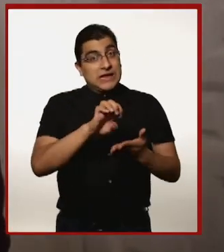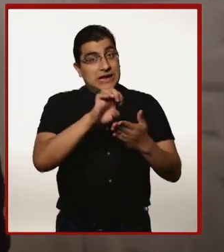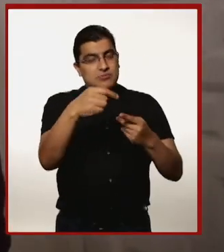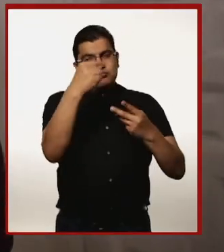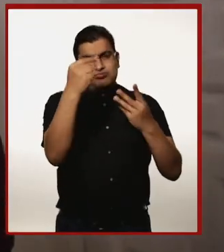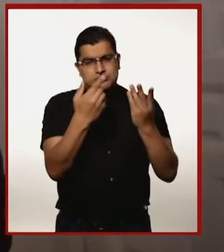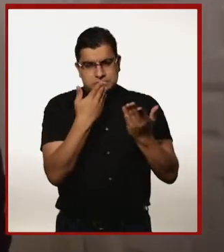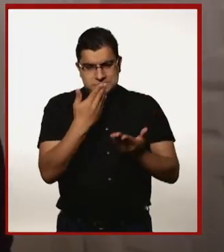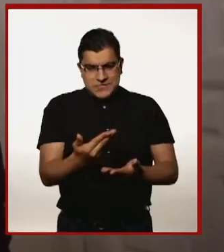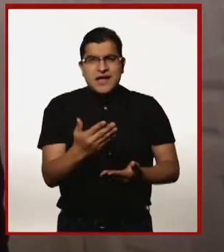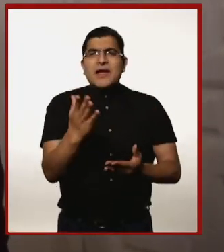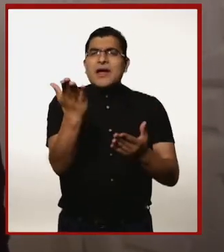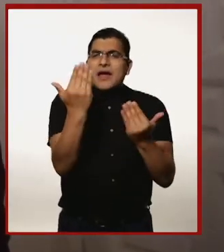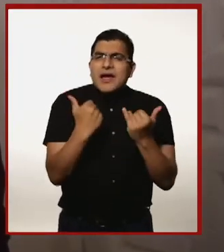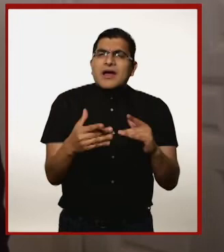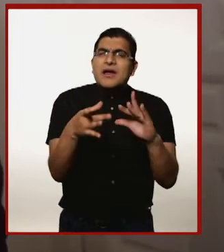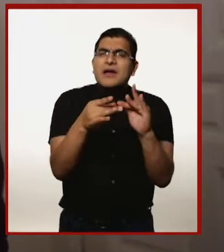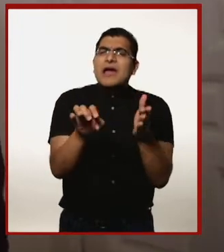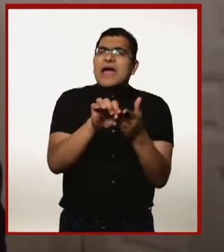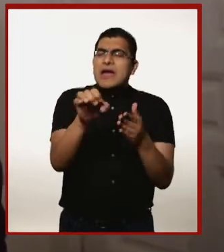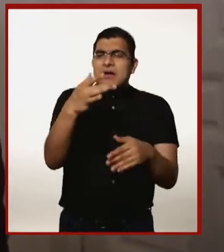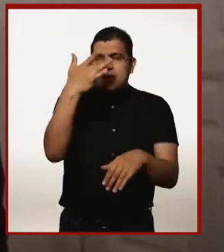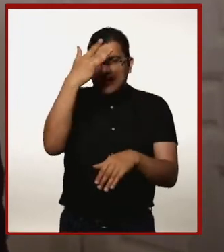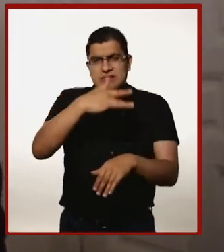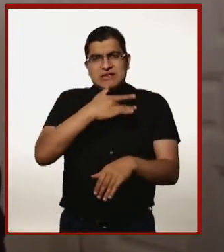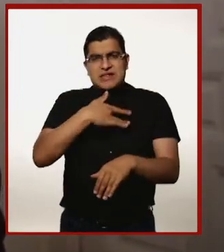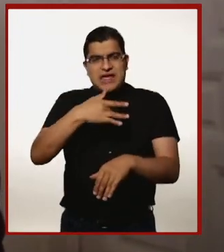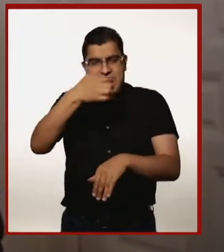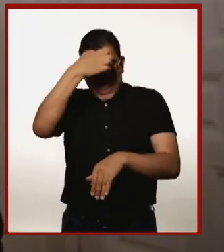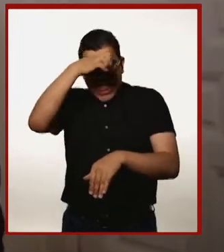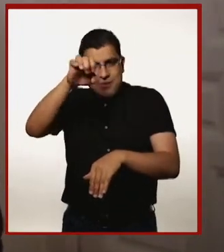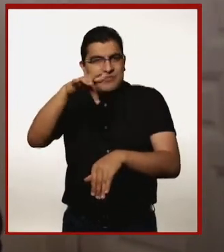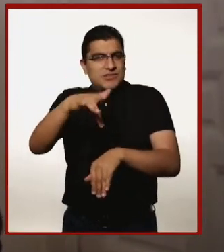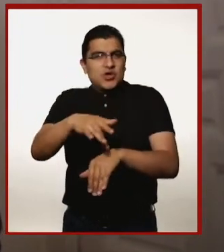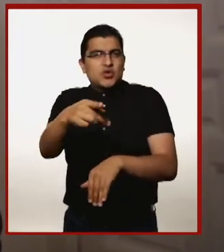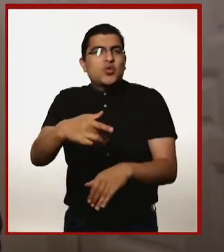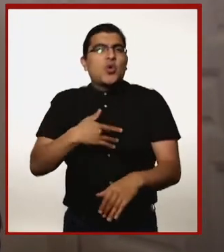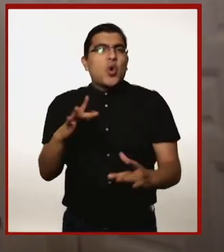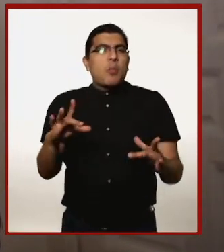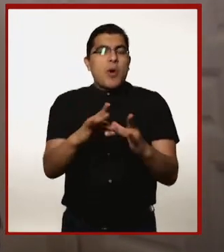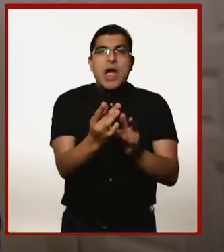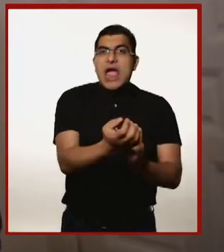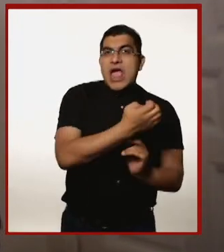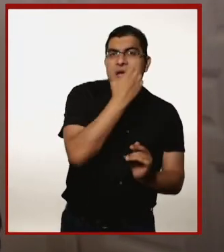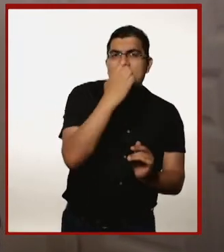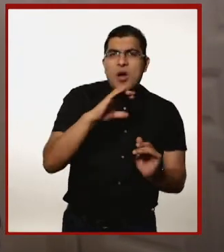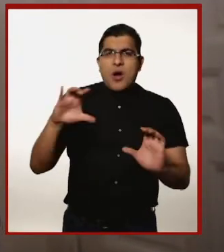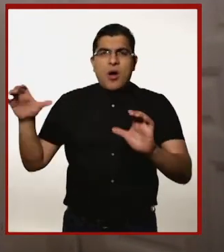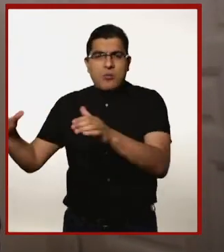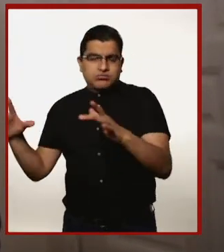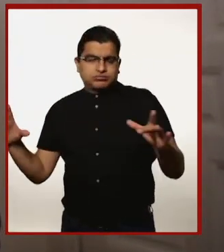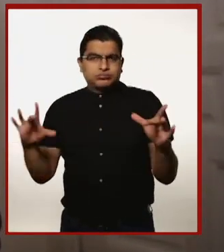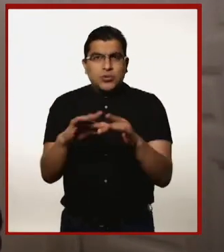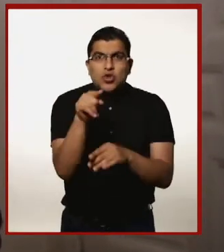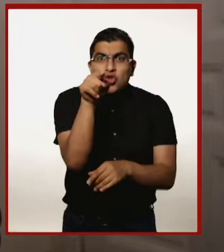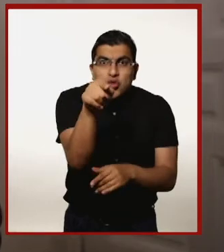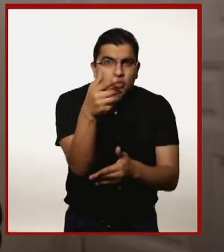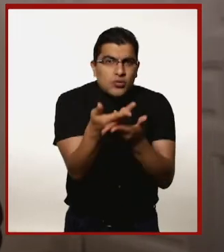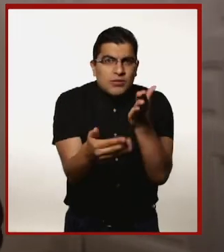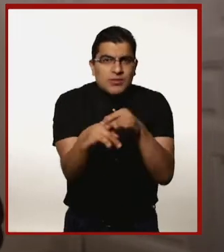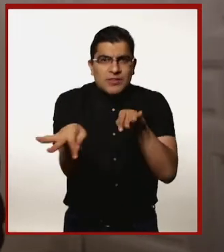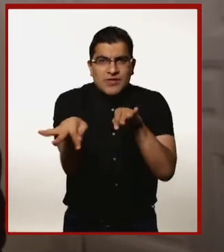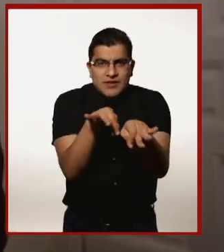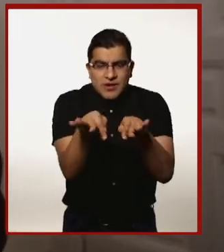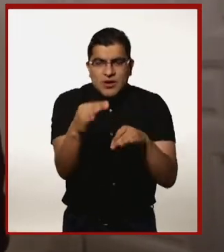algunos ejemplos, pero cuéntanos, Felicitas, ¿alguna experiencia exitosa sobre esta vinculación entre escuela y comunidad en la que